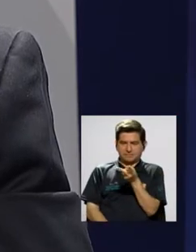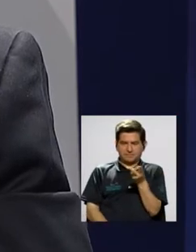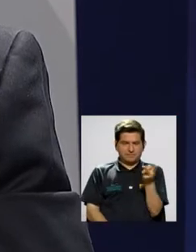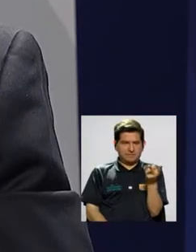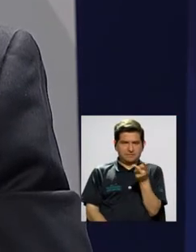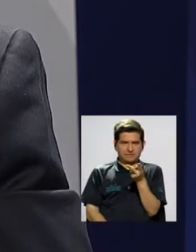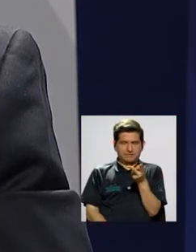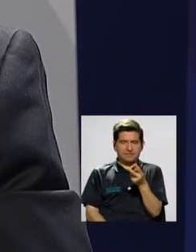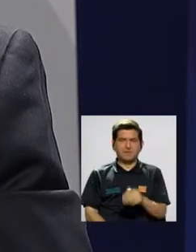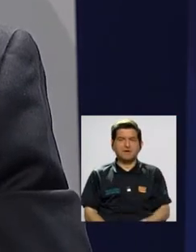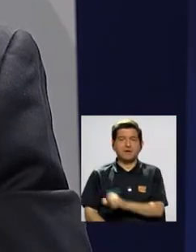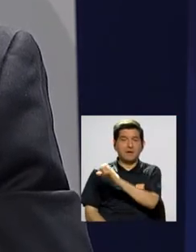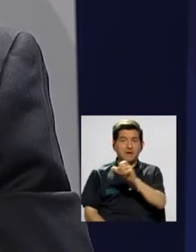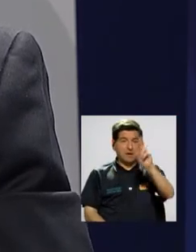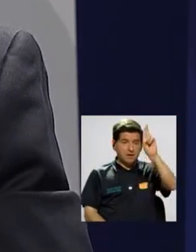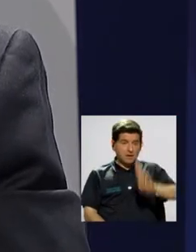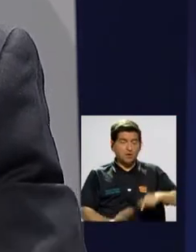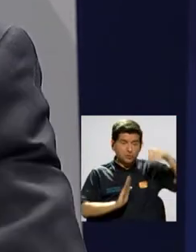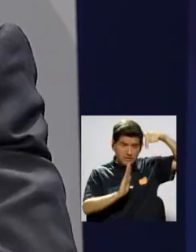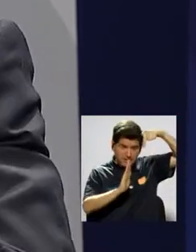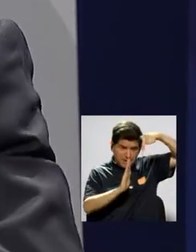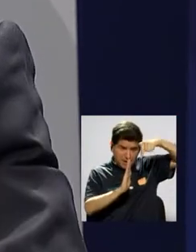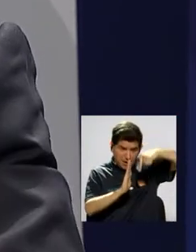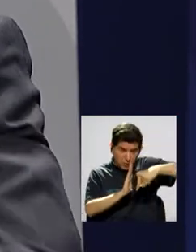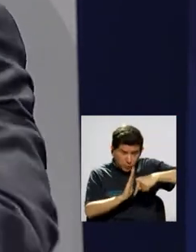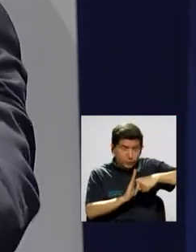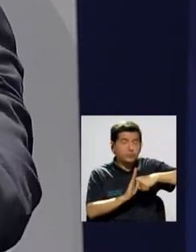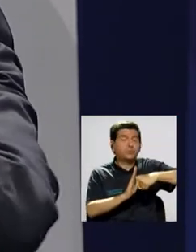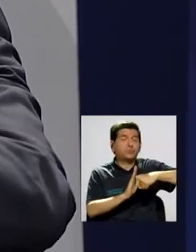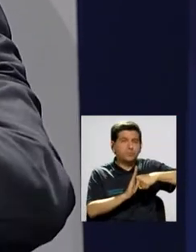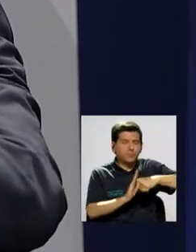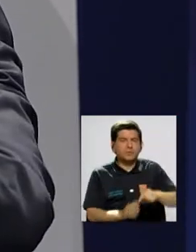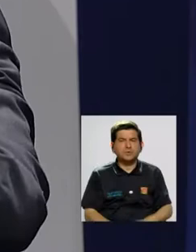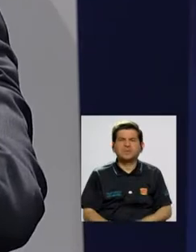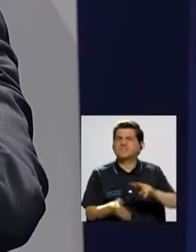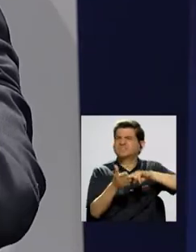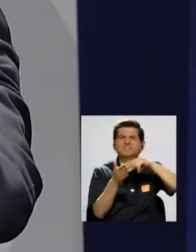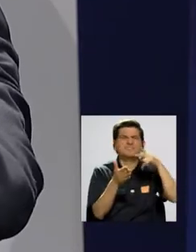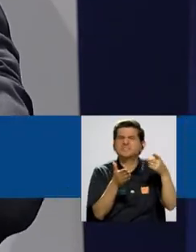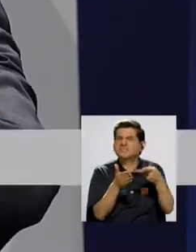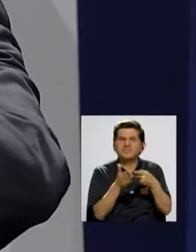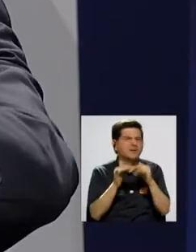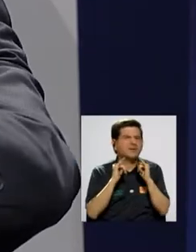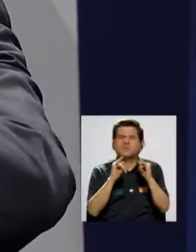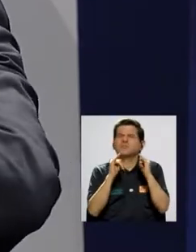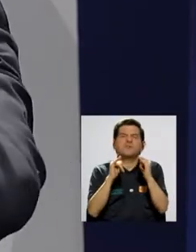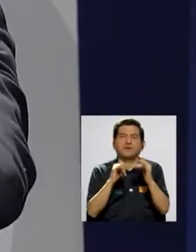que Costa Rica la tiene muy profunda, desigualdad que pasa por